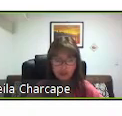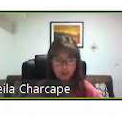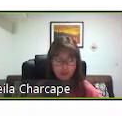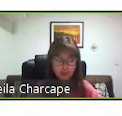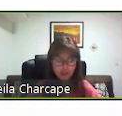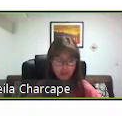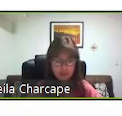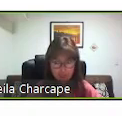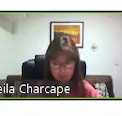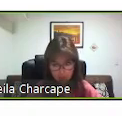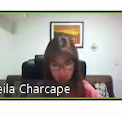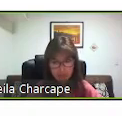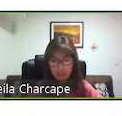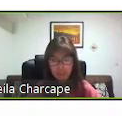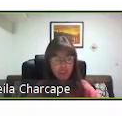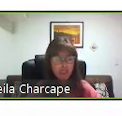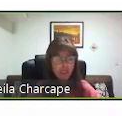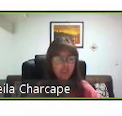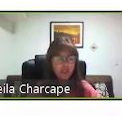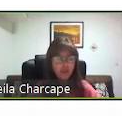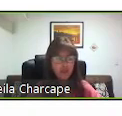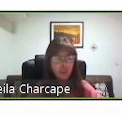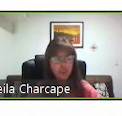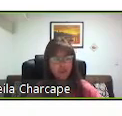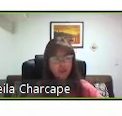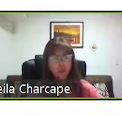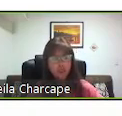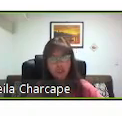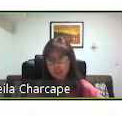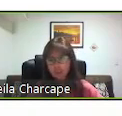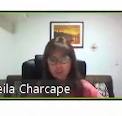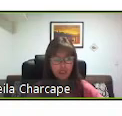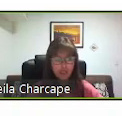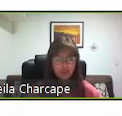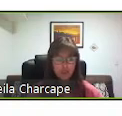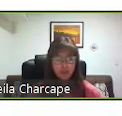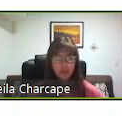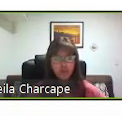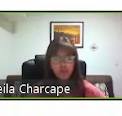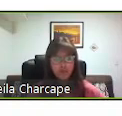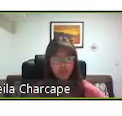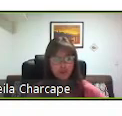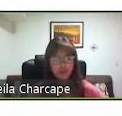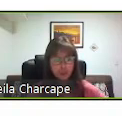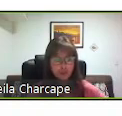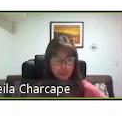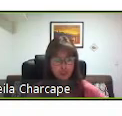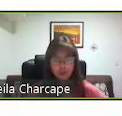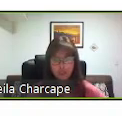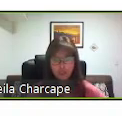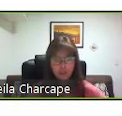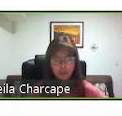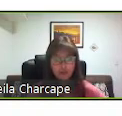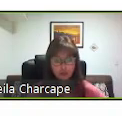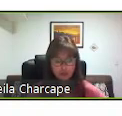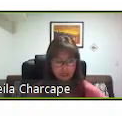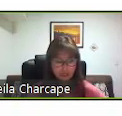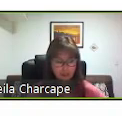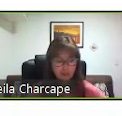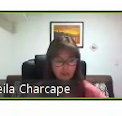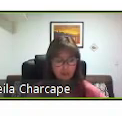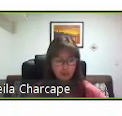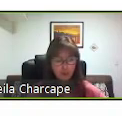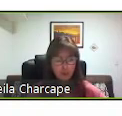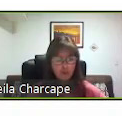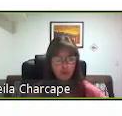estos niños. Recién he tenido un caso, es que acabo de hacer un postfacto de un niño que ha sido agredido por su